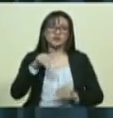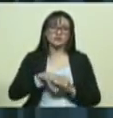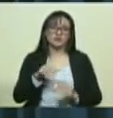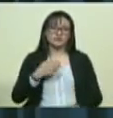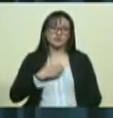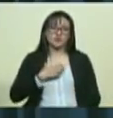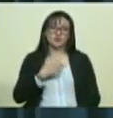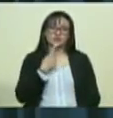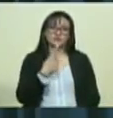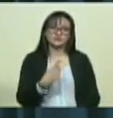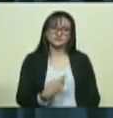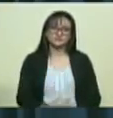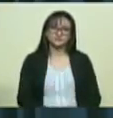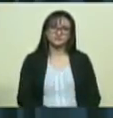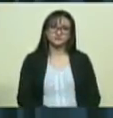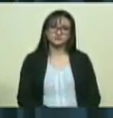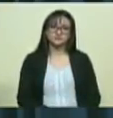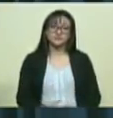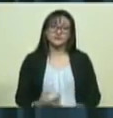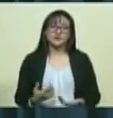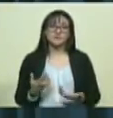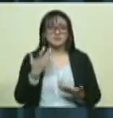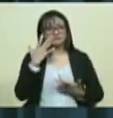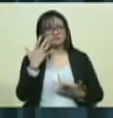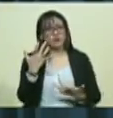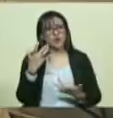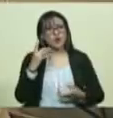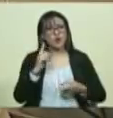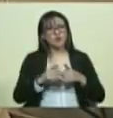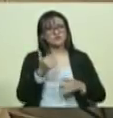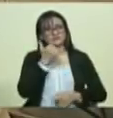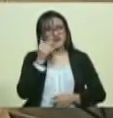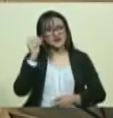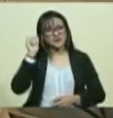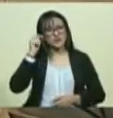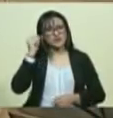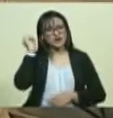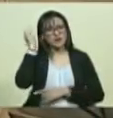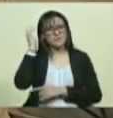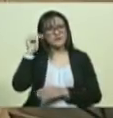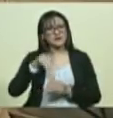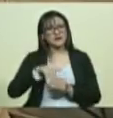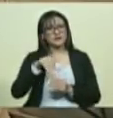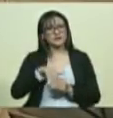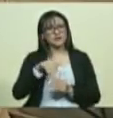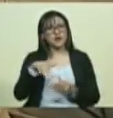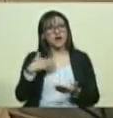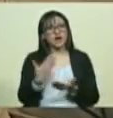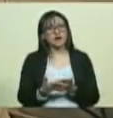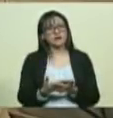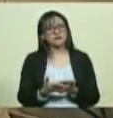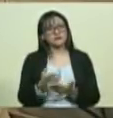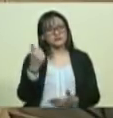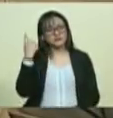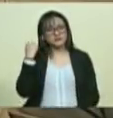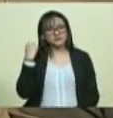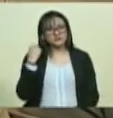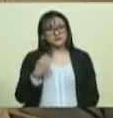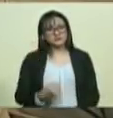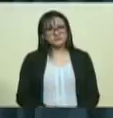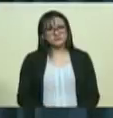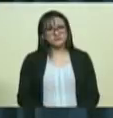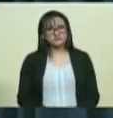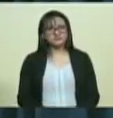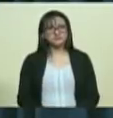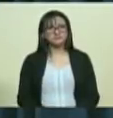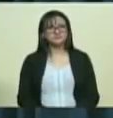pero quizás ustedes han visto alguna de las cosas que ocurrieron en la campaña electoral hasta el día de ayer y también van